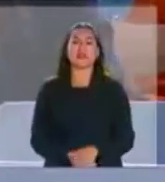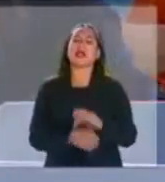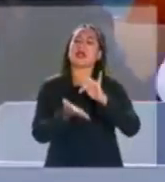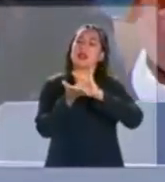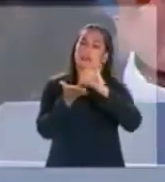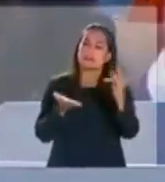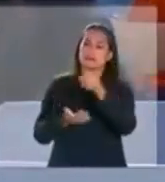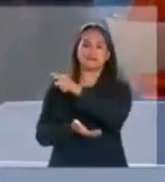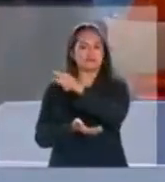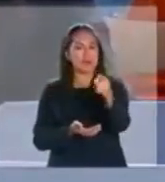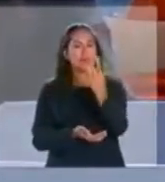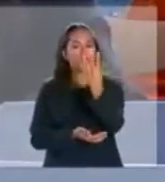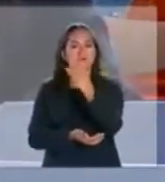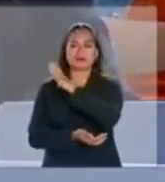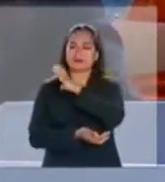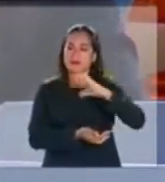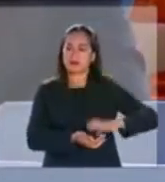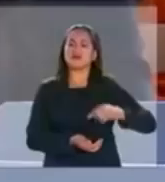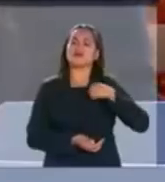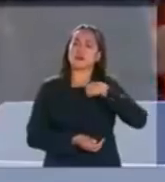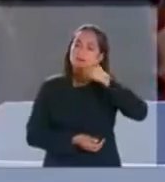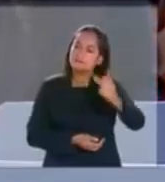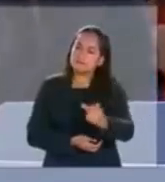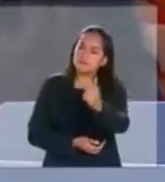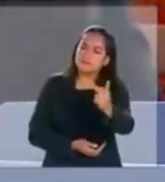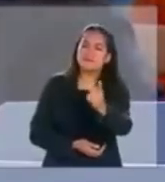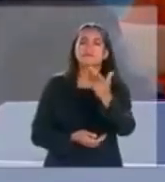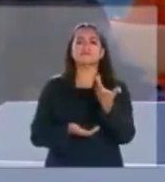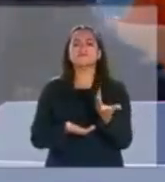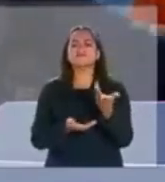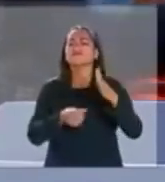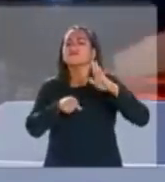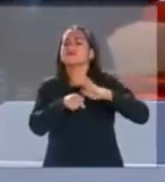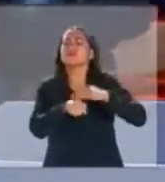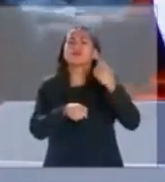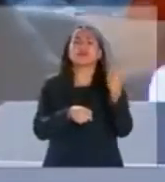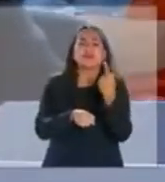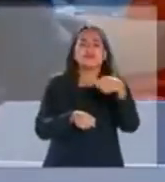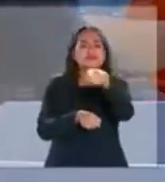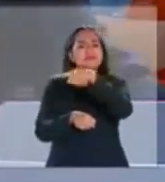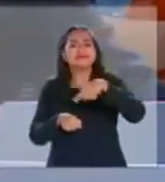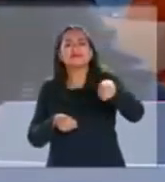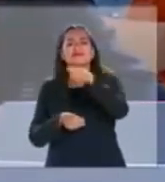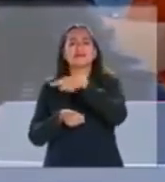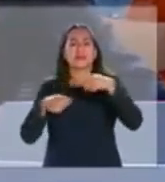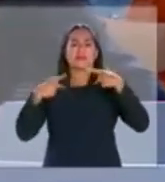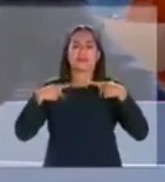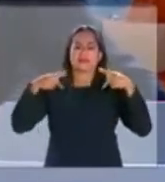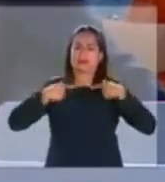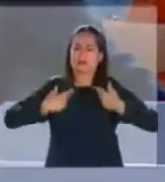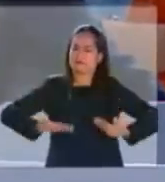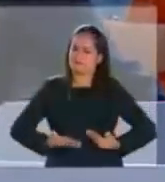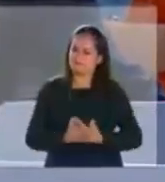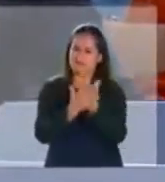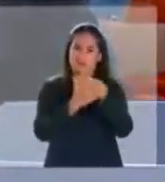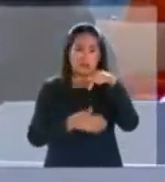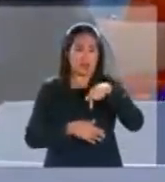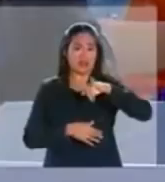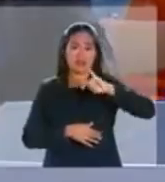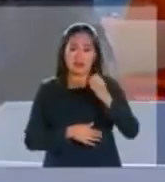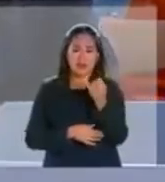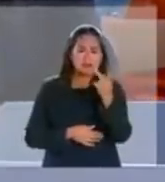candidatos una pregunta porque además refleja la preocupación de varios de los ciudadanos aquí presentes